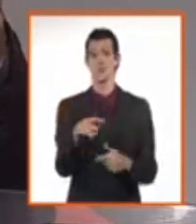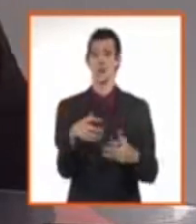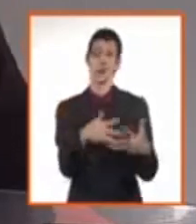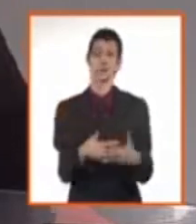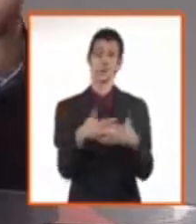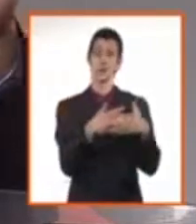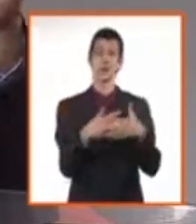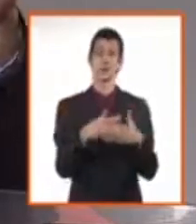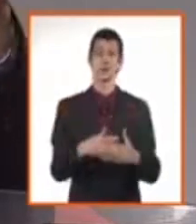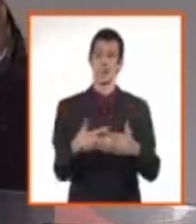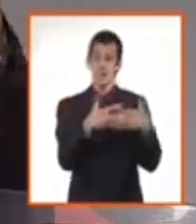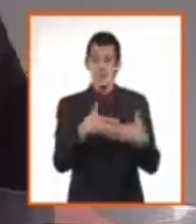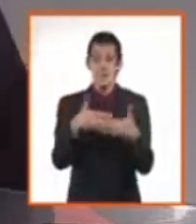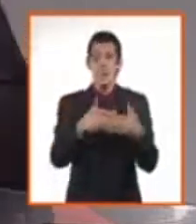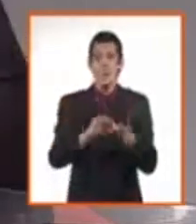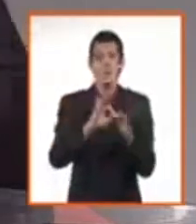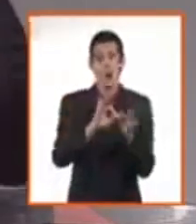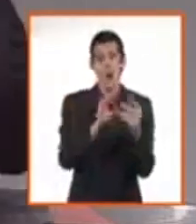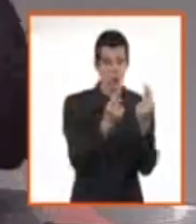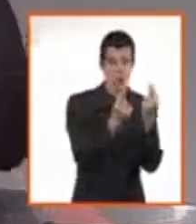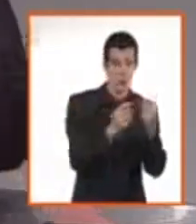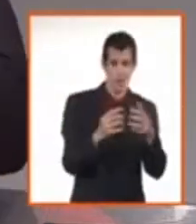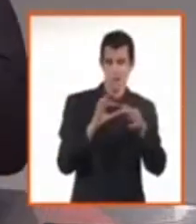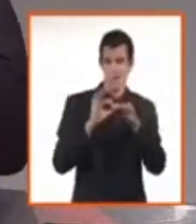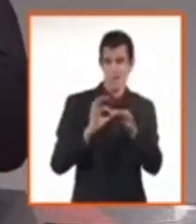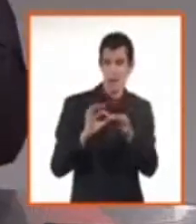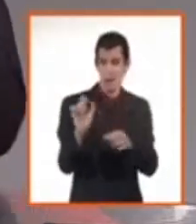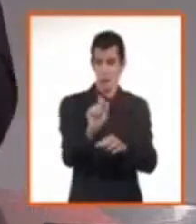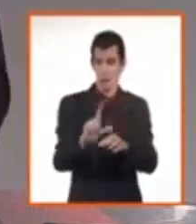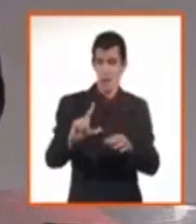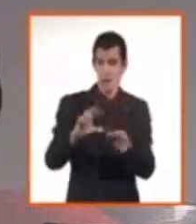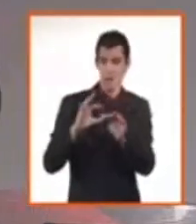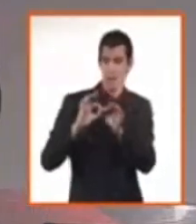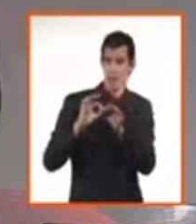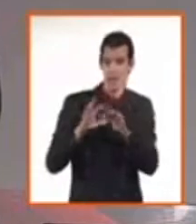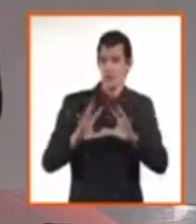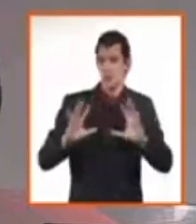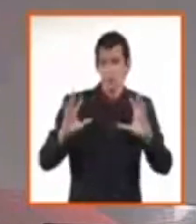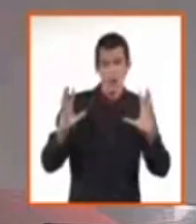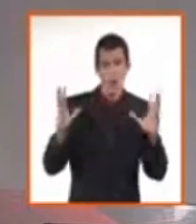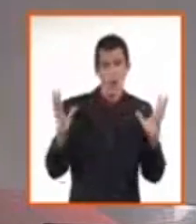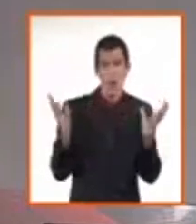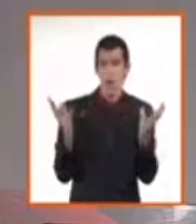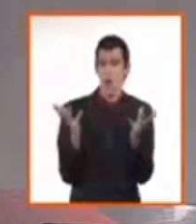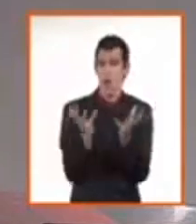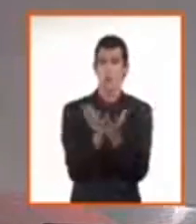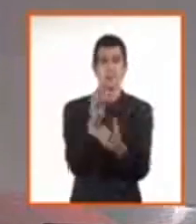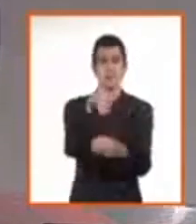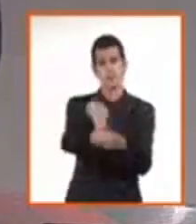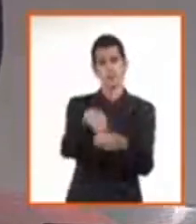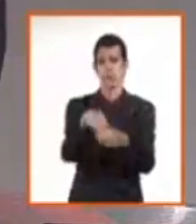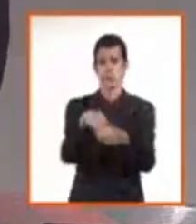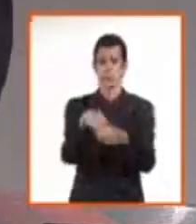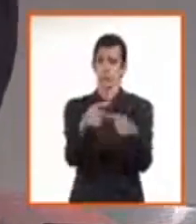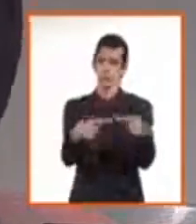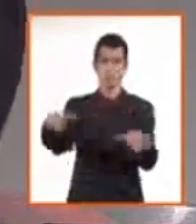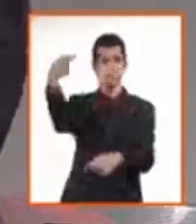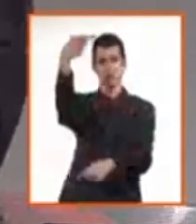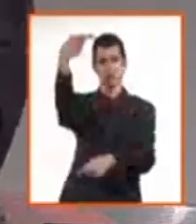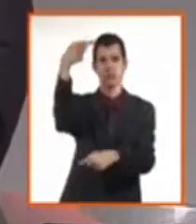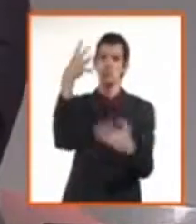ya que no se puede ocultar y es que el tema cuba y el tema venezuela tiene otras caras también en esa sociedad